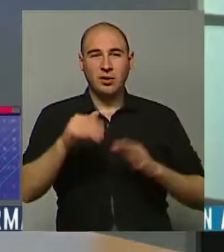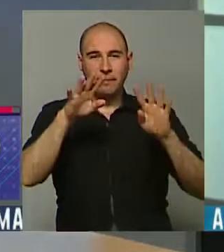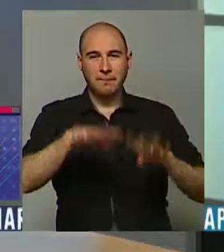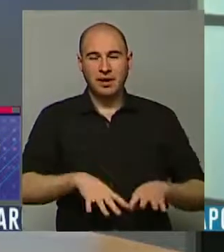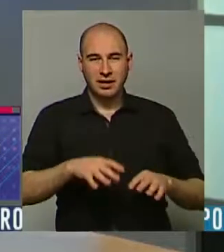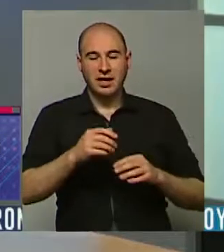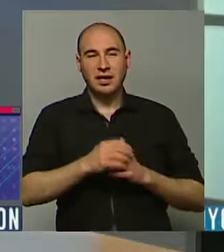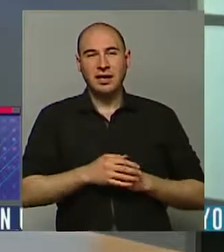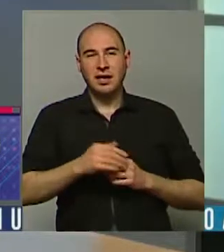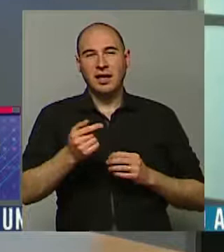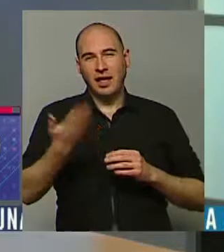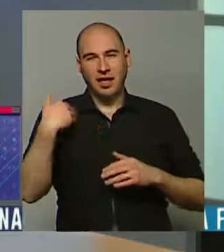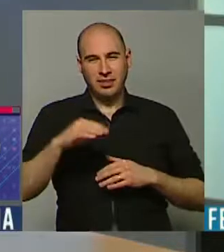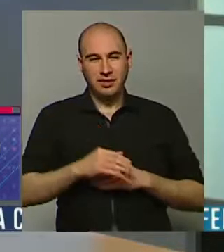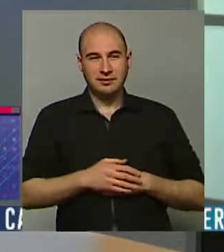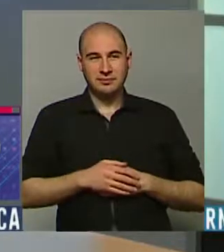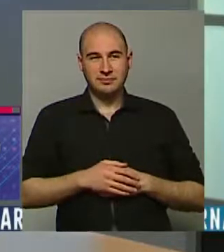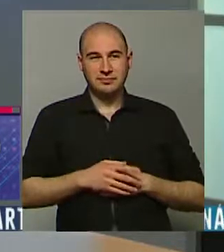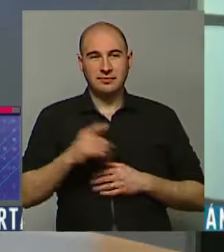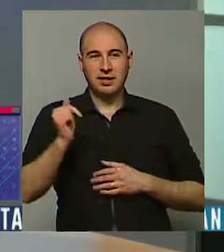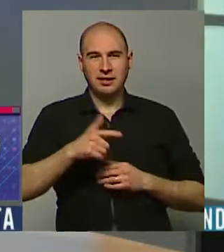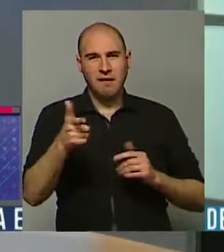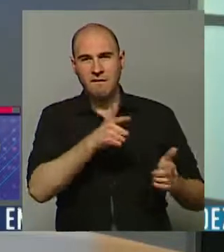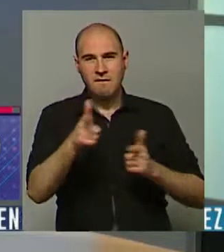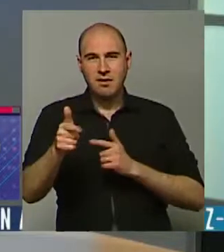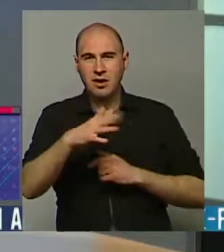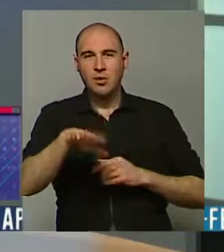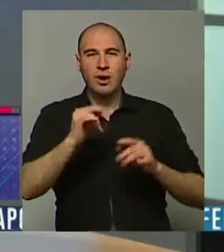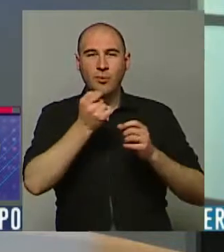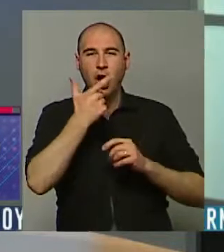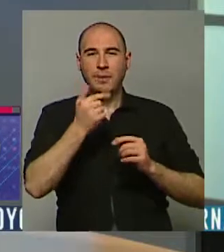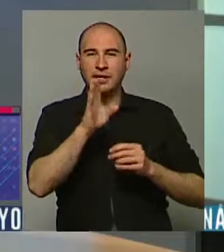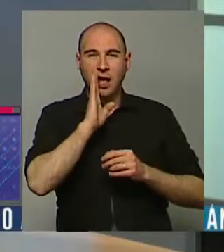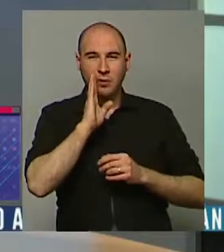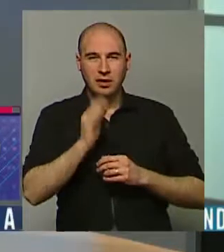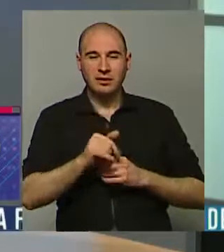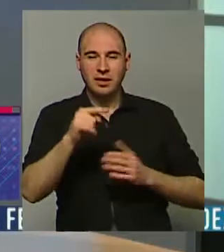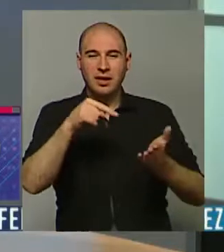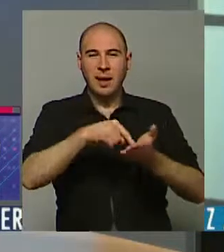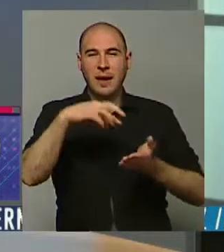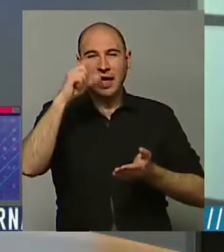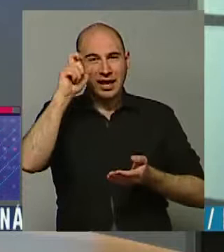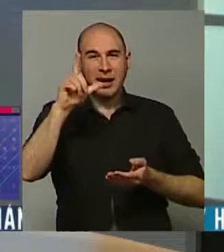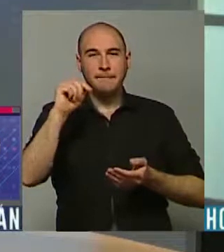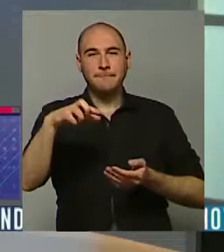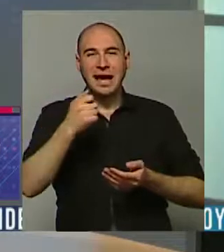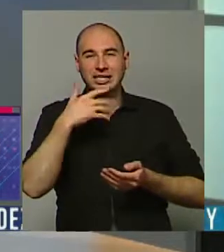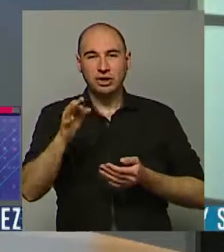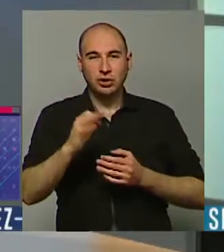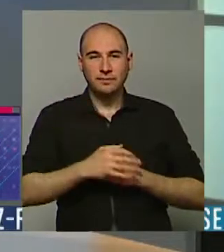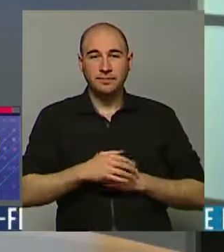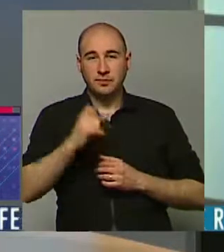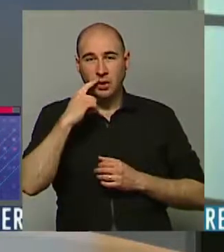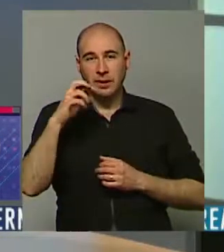plataforma 8chan antes de este tiroteo en el Walmart en Estados Unidos, en la localidad del Paso, en Texas. Patrick